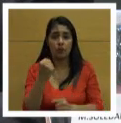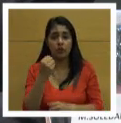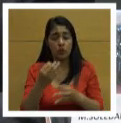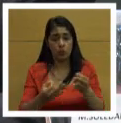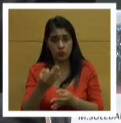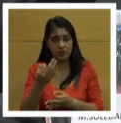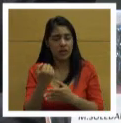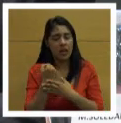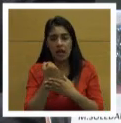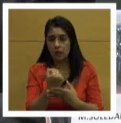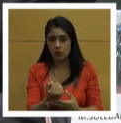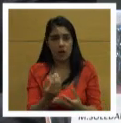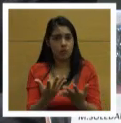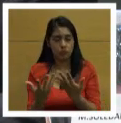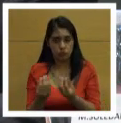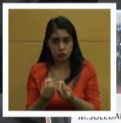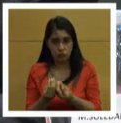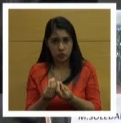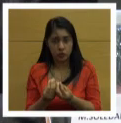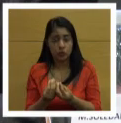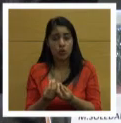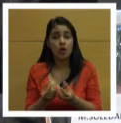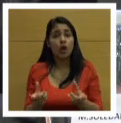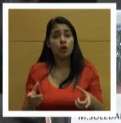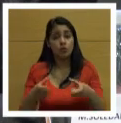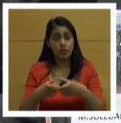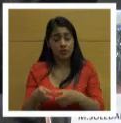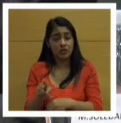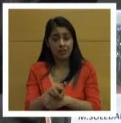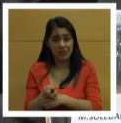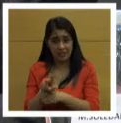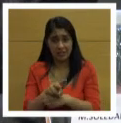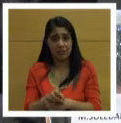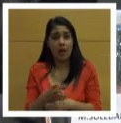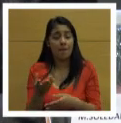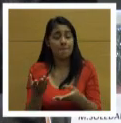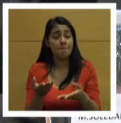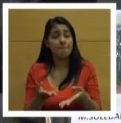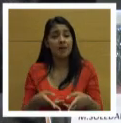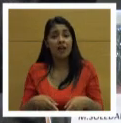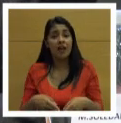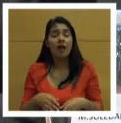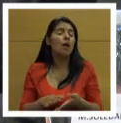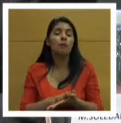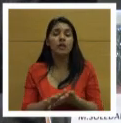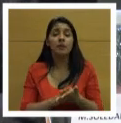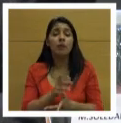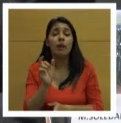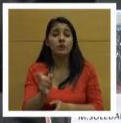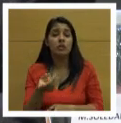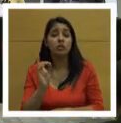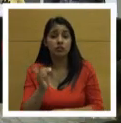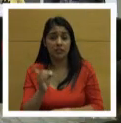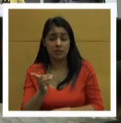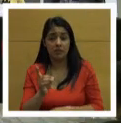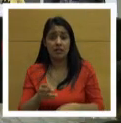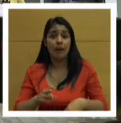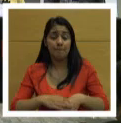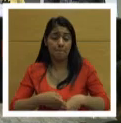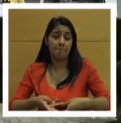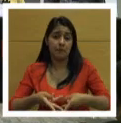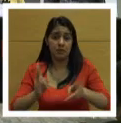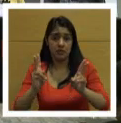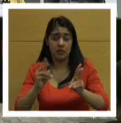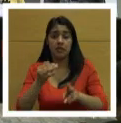corporación administrativa, con las medidas propias para facilitar el ingreso de las personas con discapacidad y además las personas